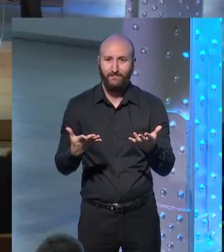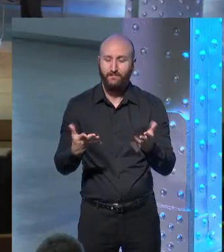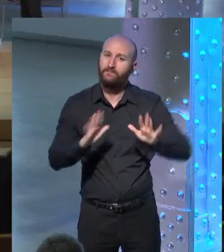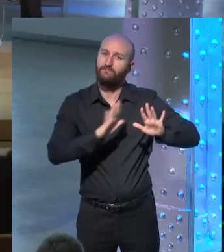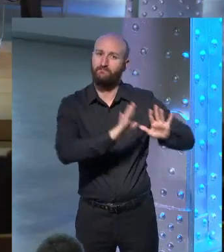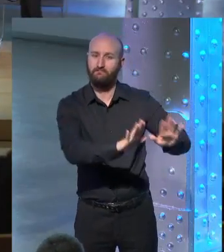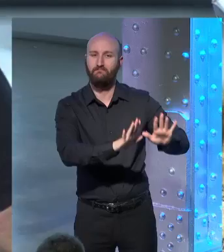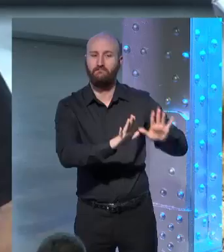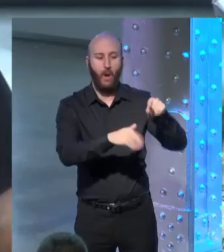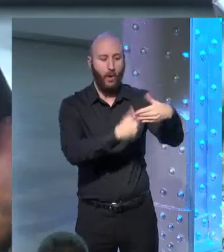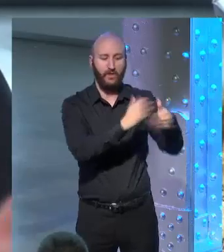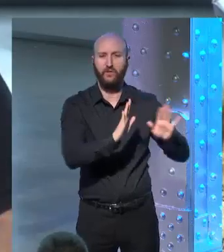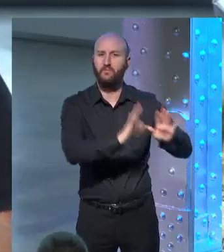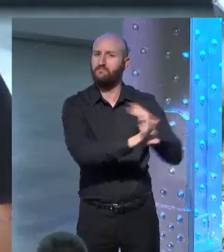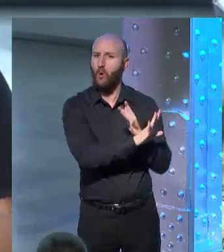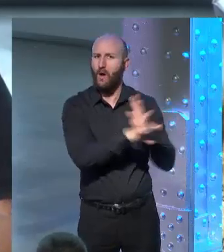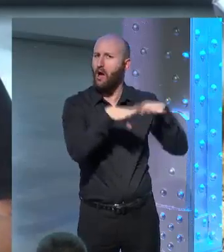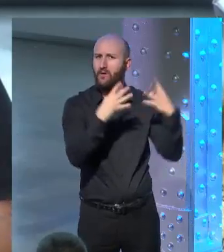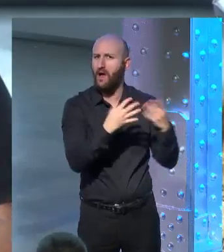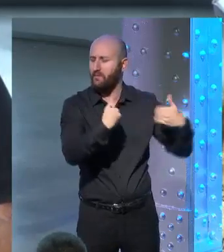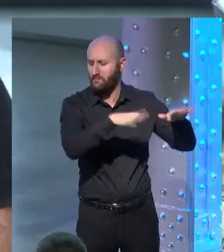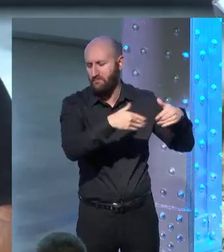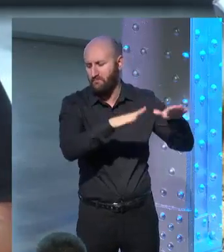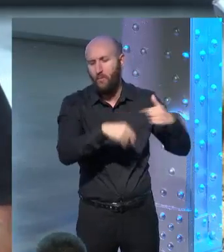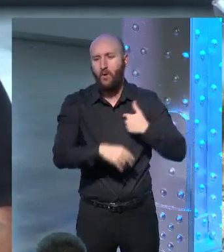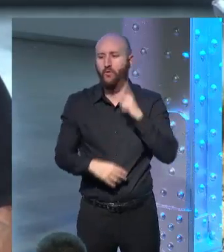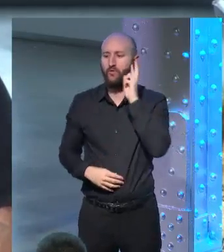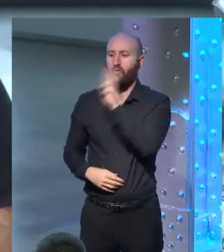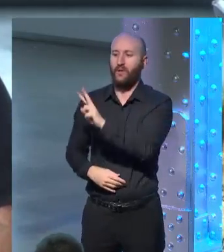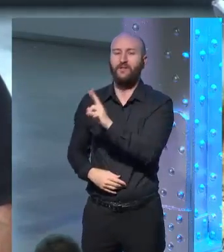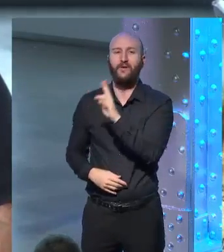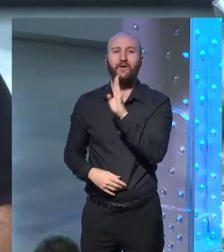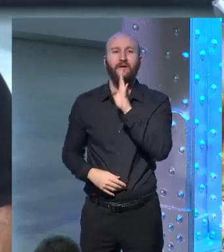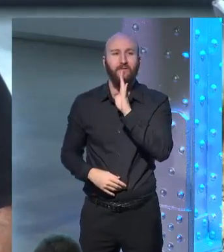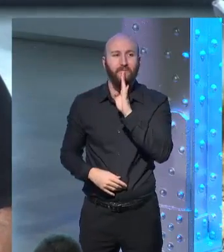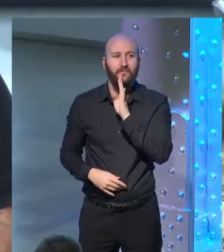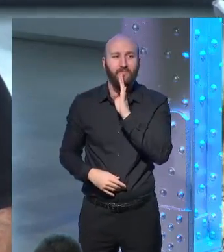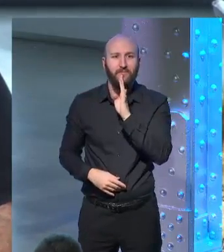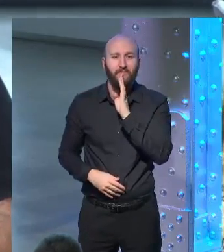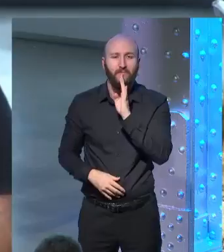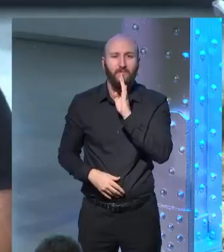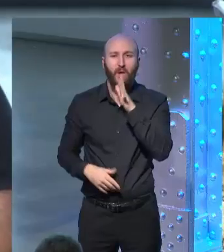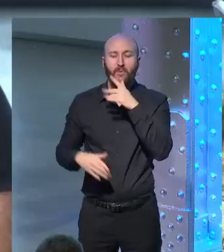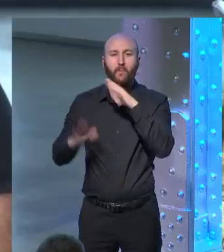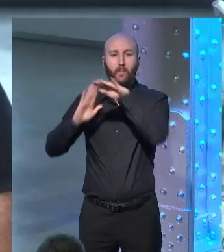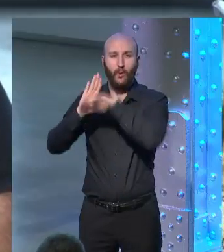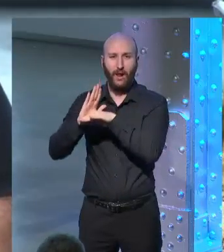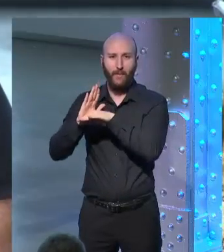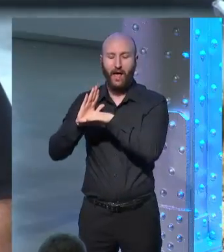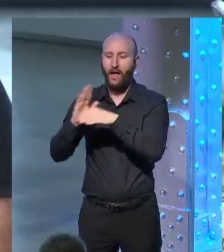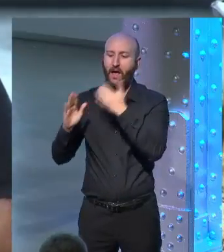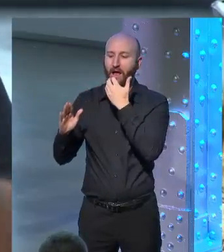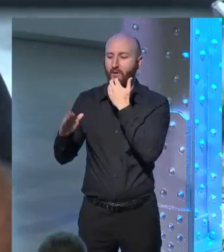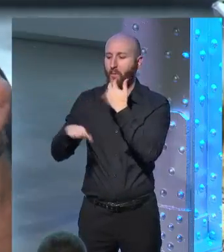su habitación a que jueguen al parchís online, que nosotros estamos viendo el famoso campeonato de petanca de nuestro barrio,